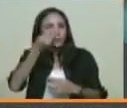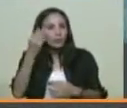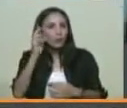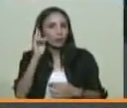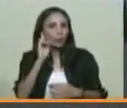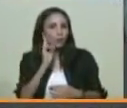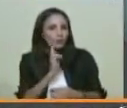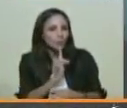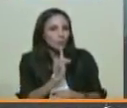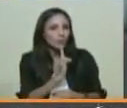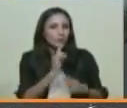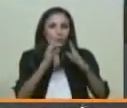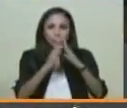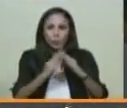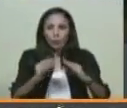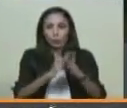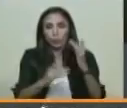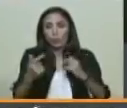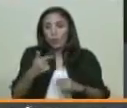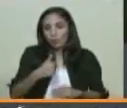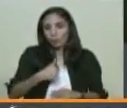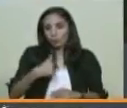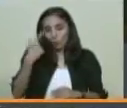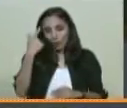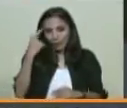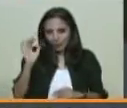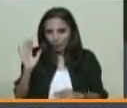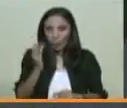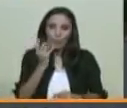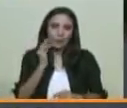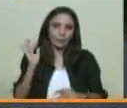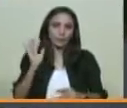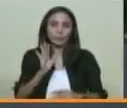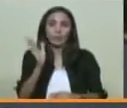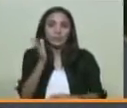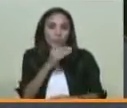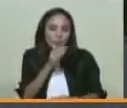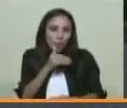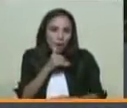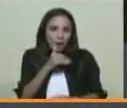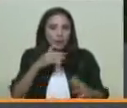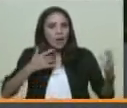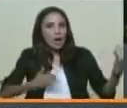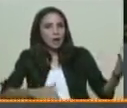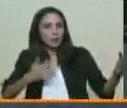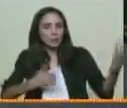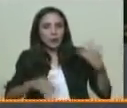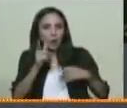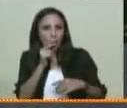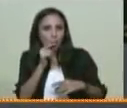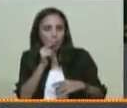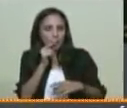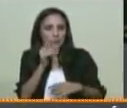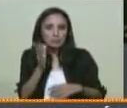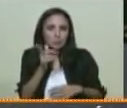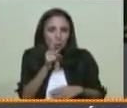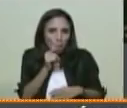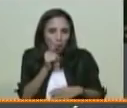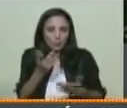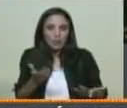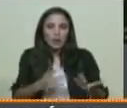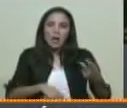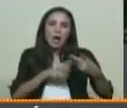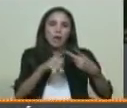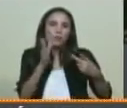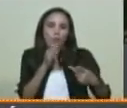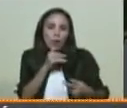decir que sin Ali Primera no habría habido un Hugo Chávez.